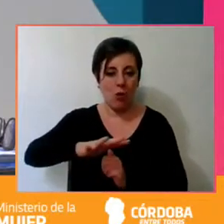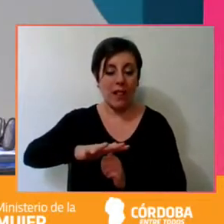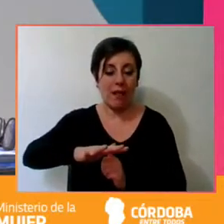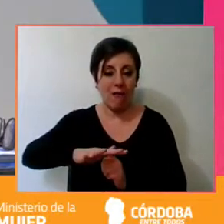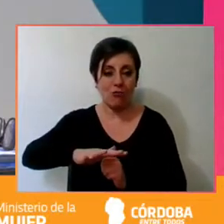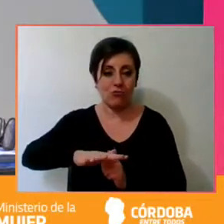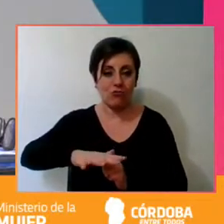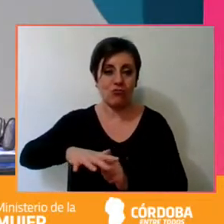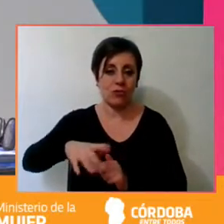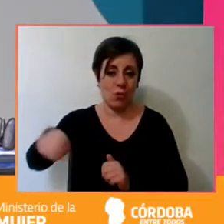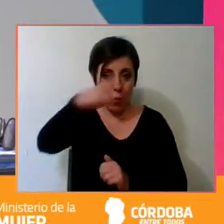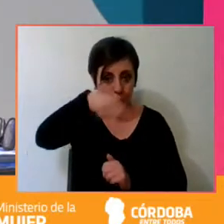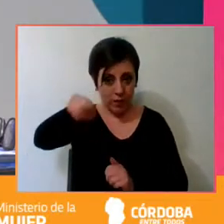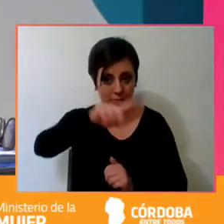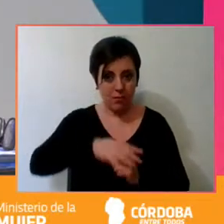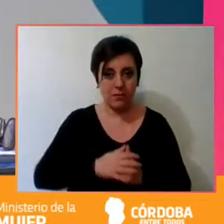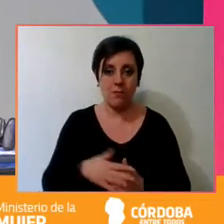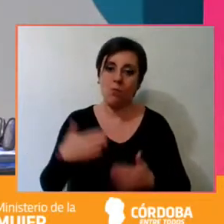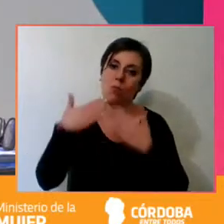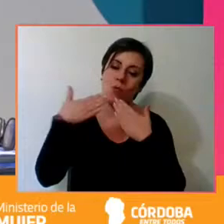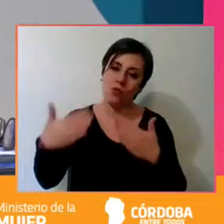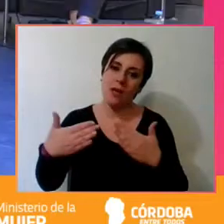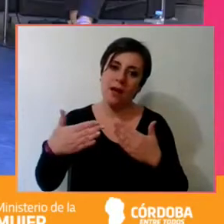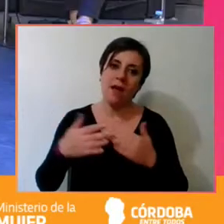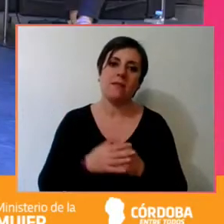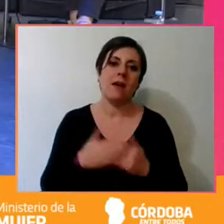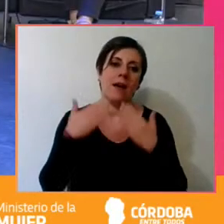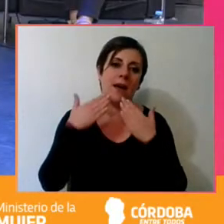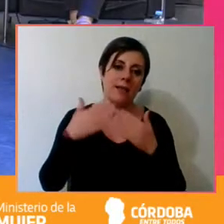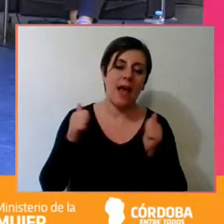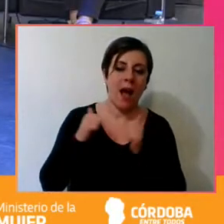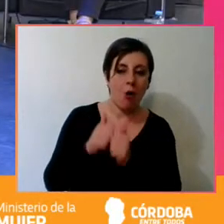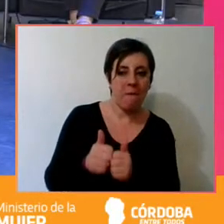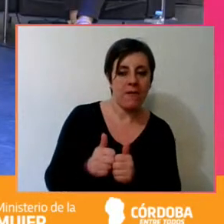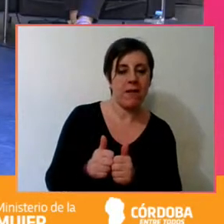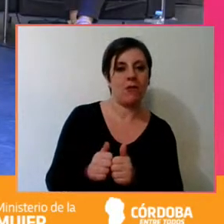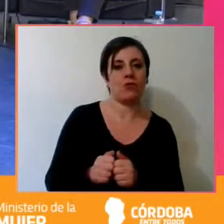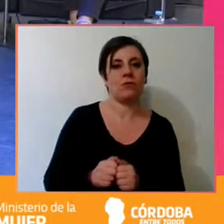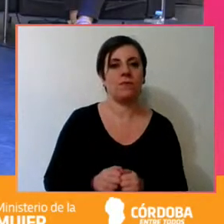todos ustedes. Muchísimas gracias por habernos acompañado. Y